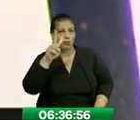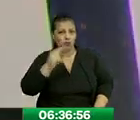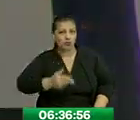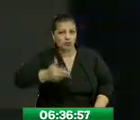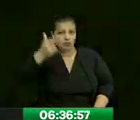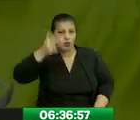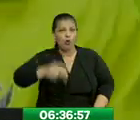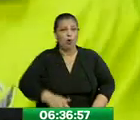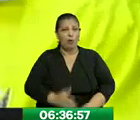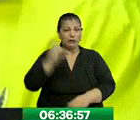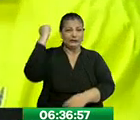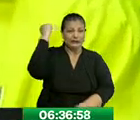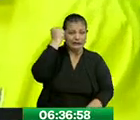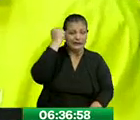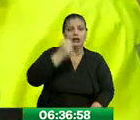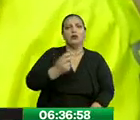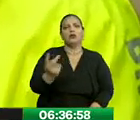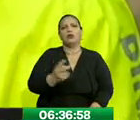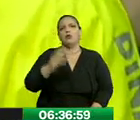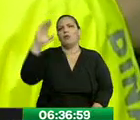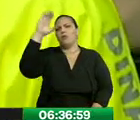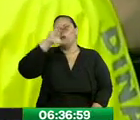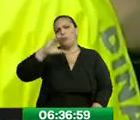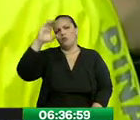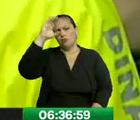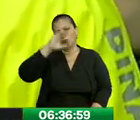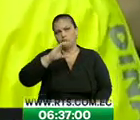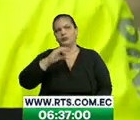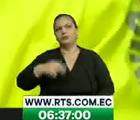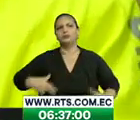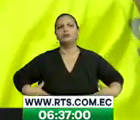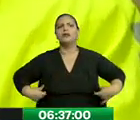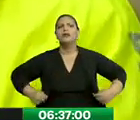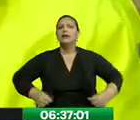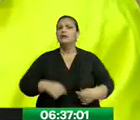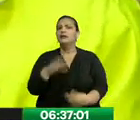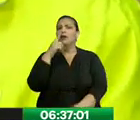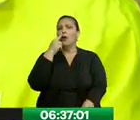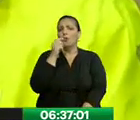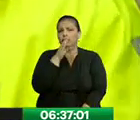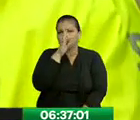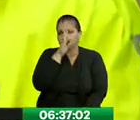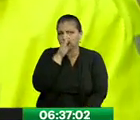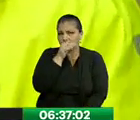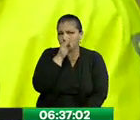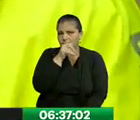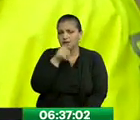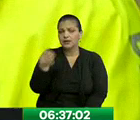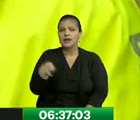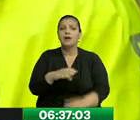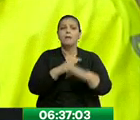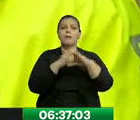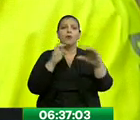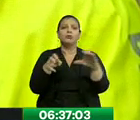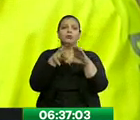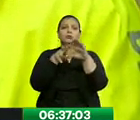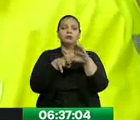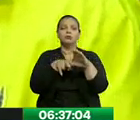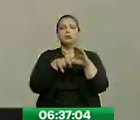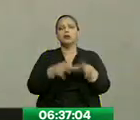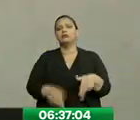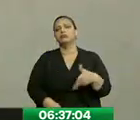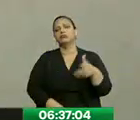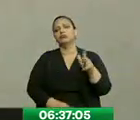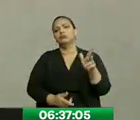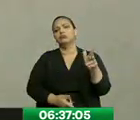Esta persona había estado trasladándose a su lugar de trabajo en un bus. Es víctima